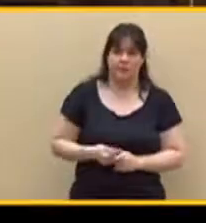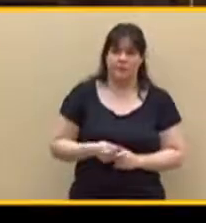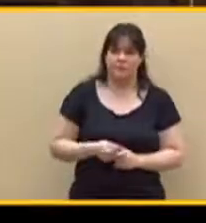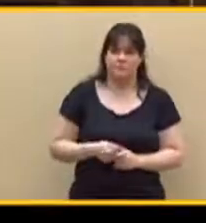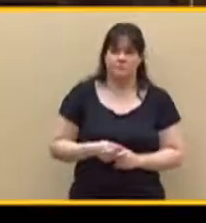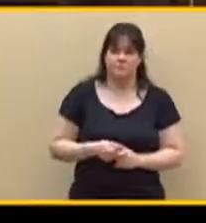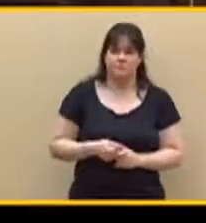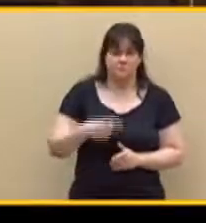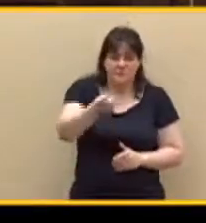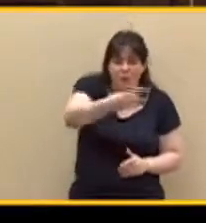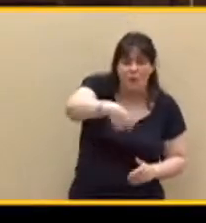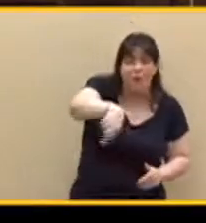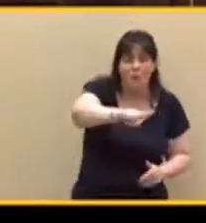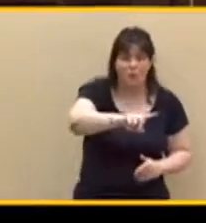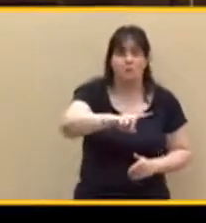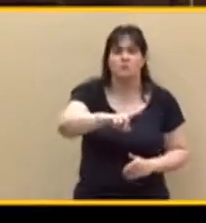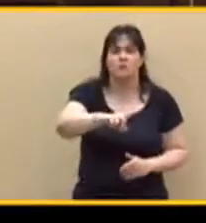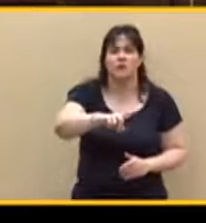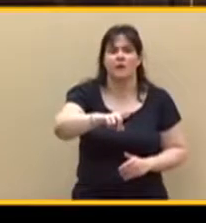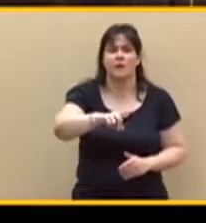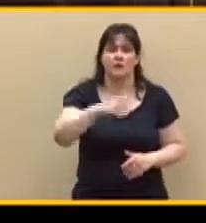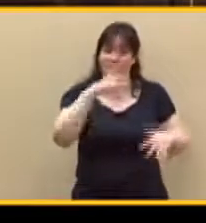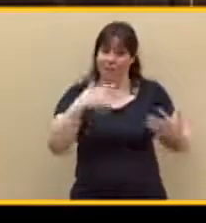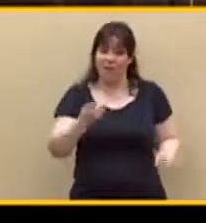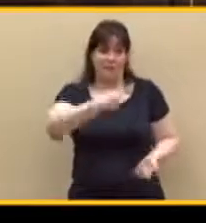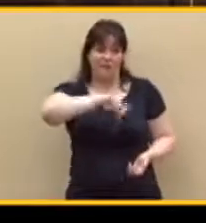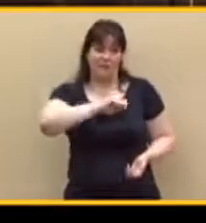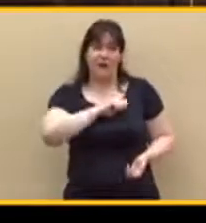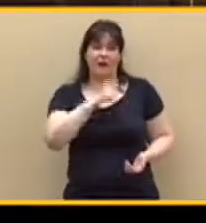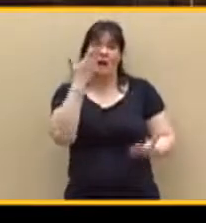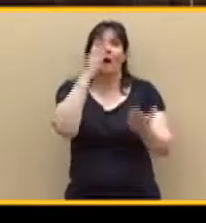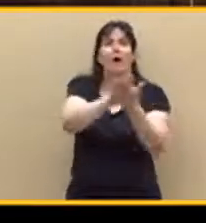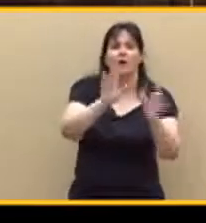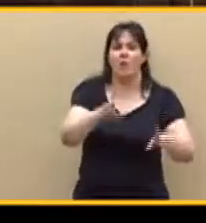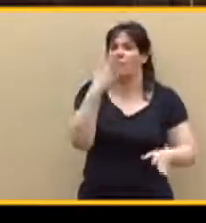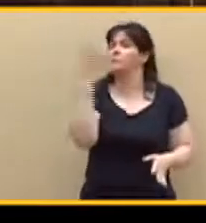ustedes tratan a España con la misma arrogancia que me están tratando a mí ahora y le dicen,